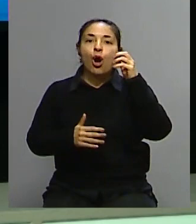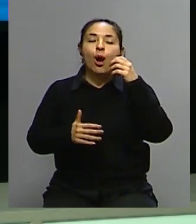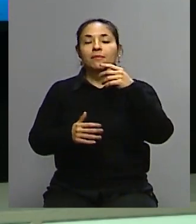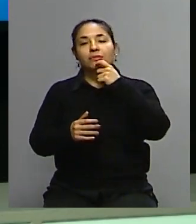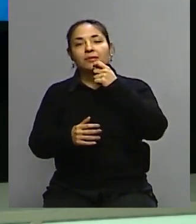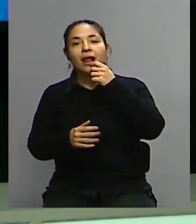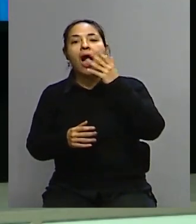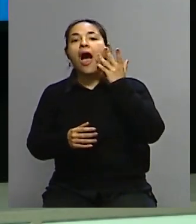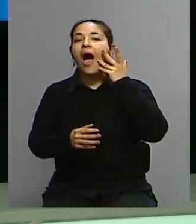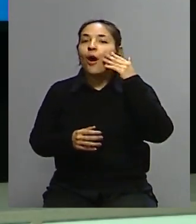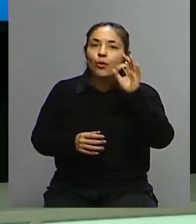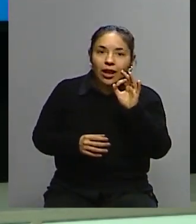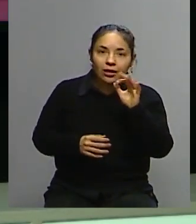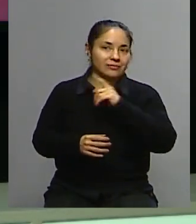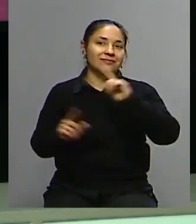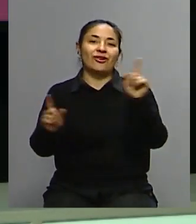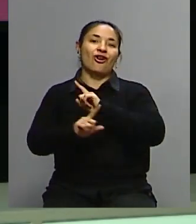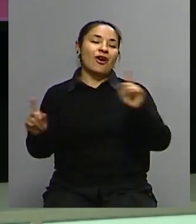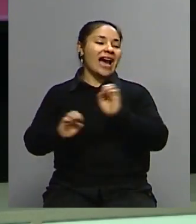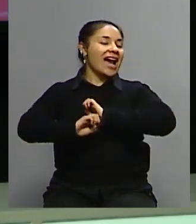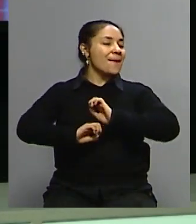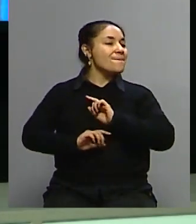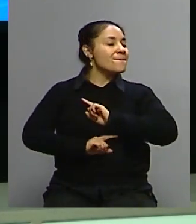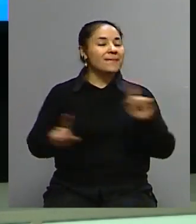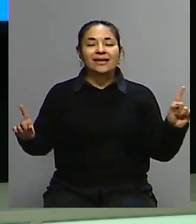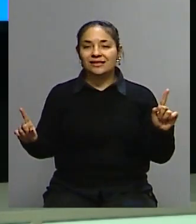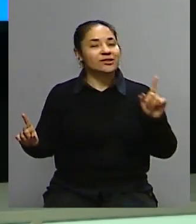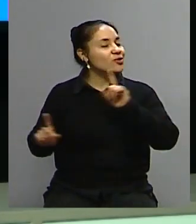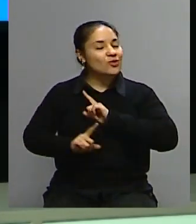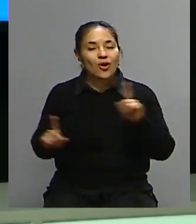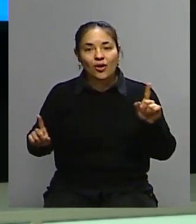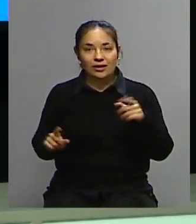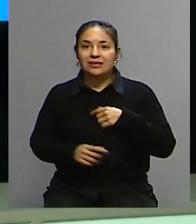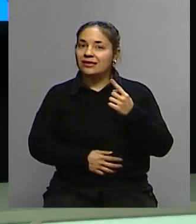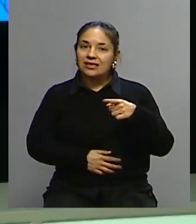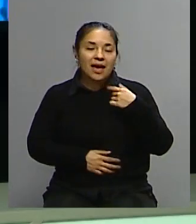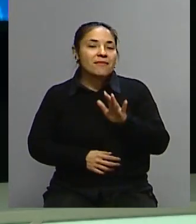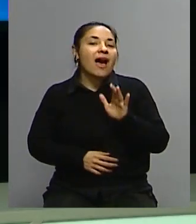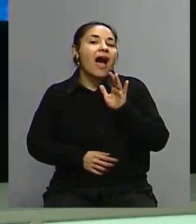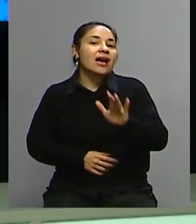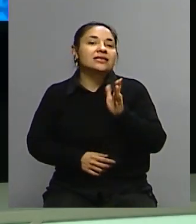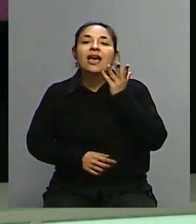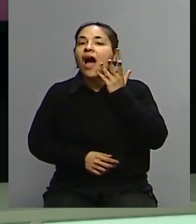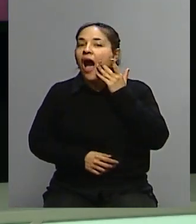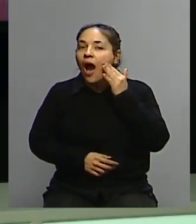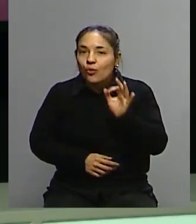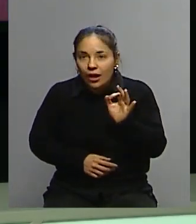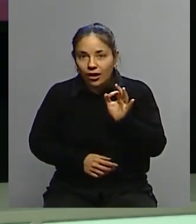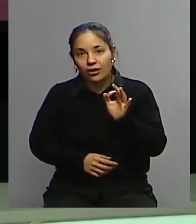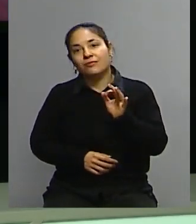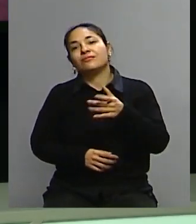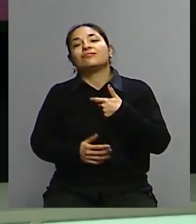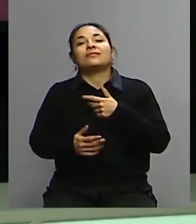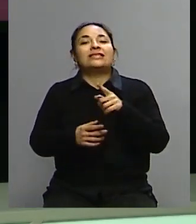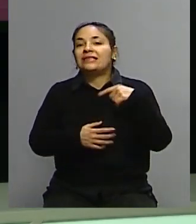Abuelitos mayor, no. Jamás. Eso está bueno que lo aclares, porque siempre se trata y se lo en eso